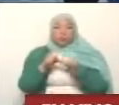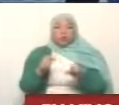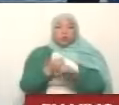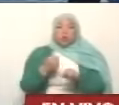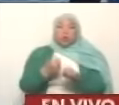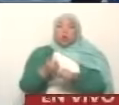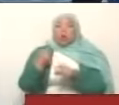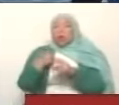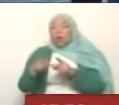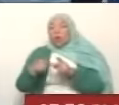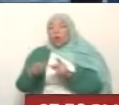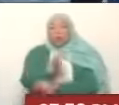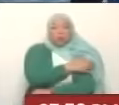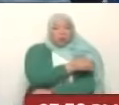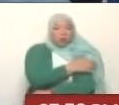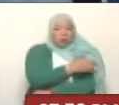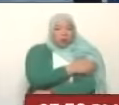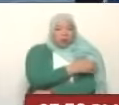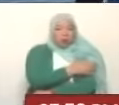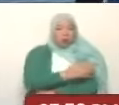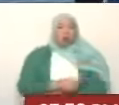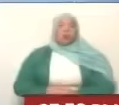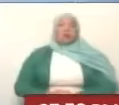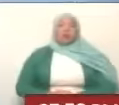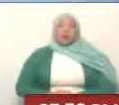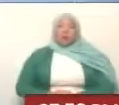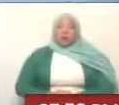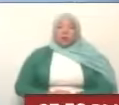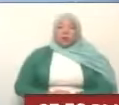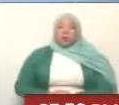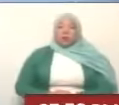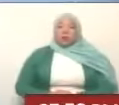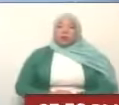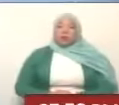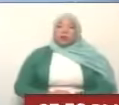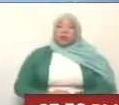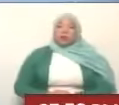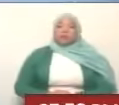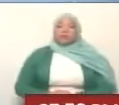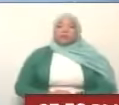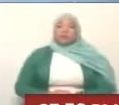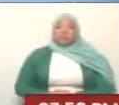otras opciones de la oposición. Correcto. El escenario electoral, bueno, ya